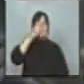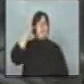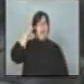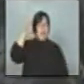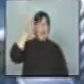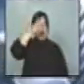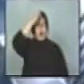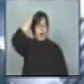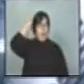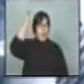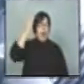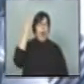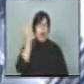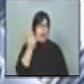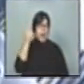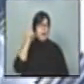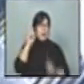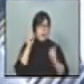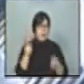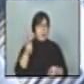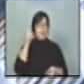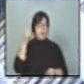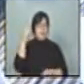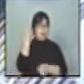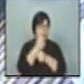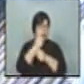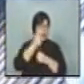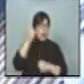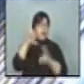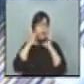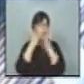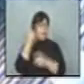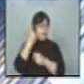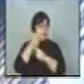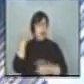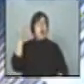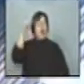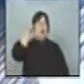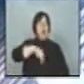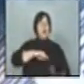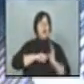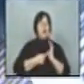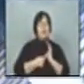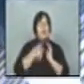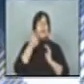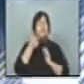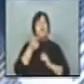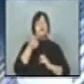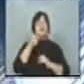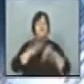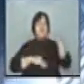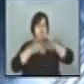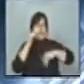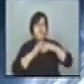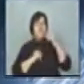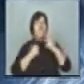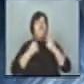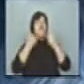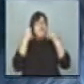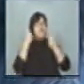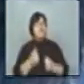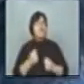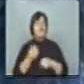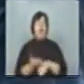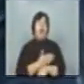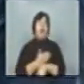Y cuando se decide completar y terminar la obra de esta catedral, hay un trámite que se